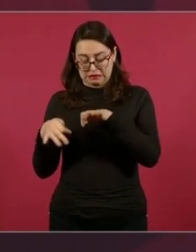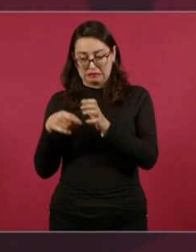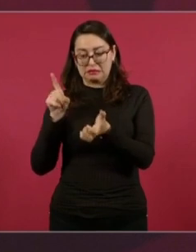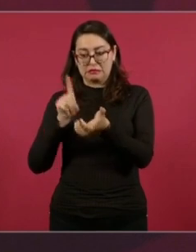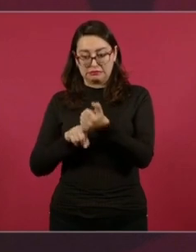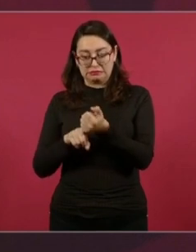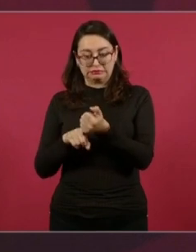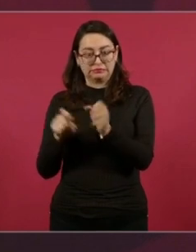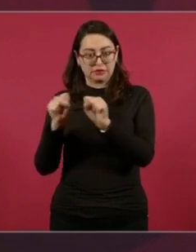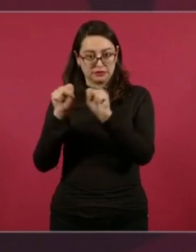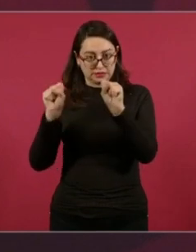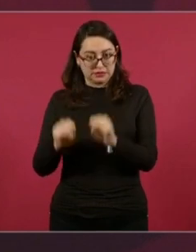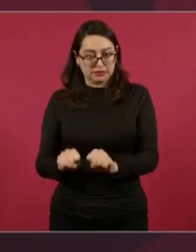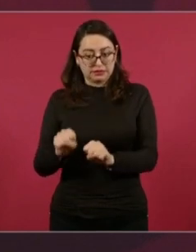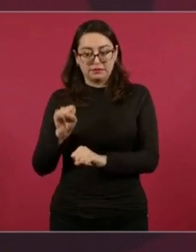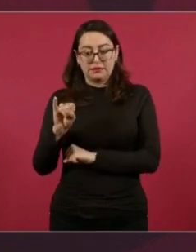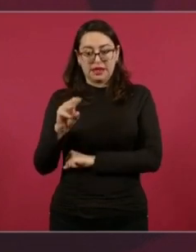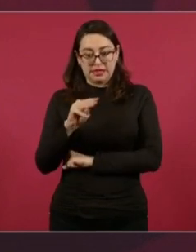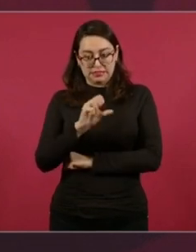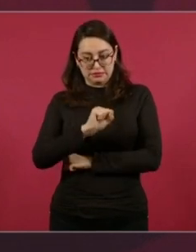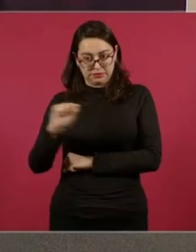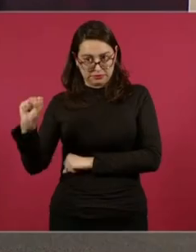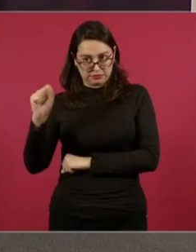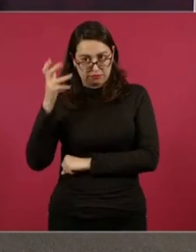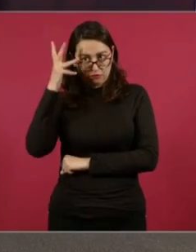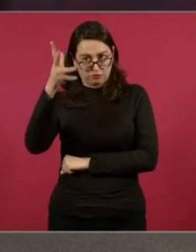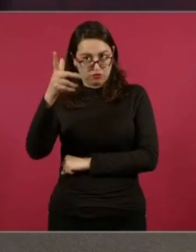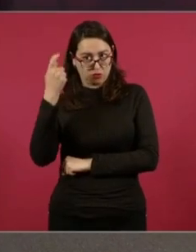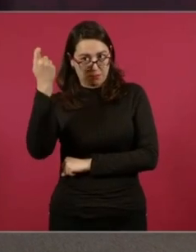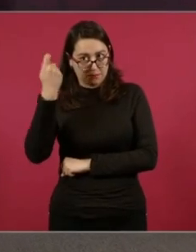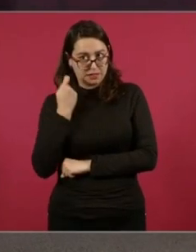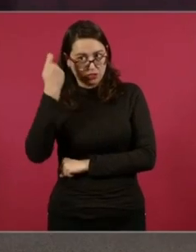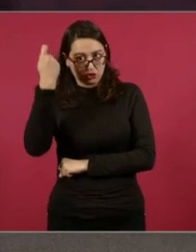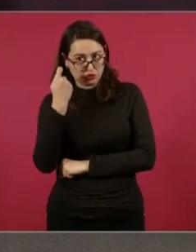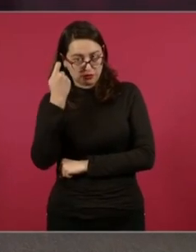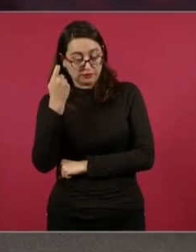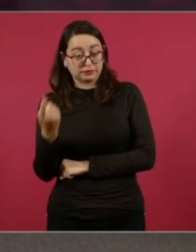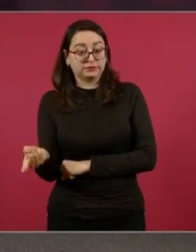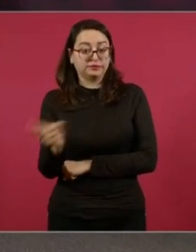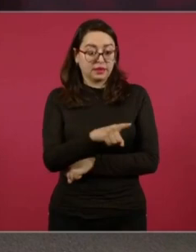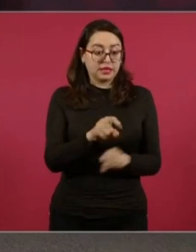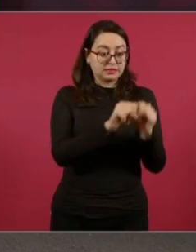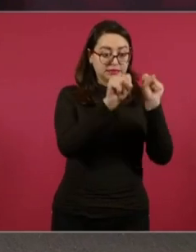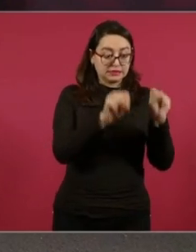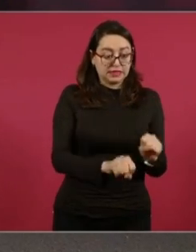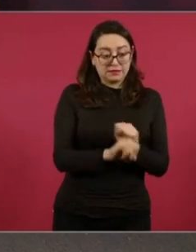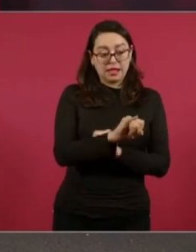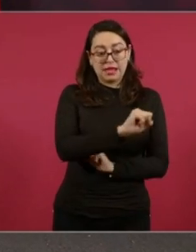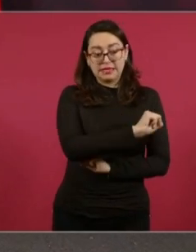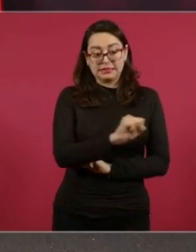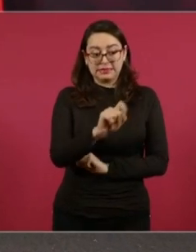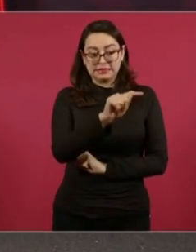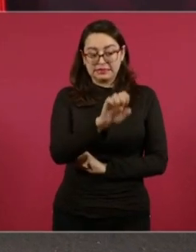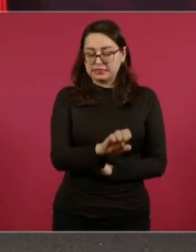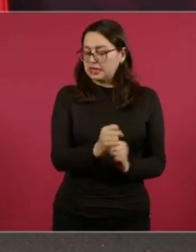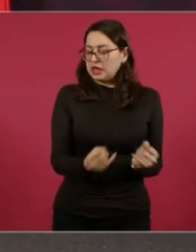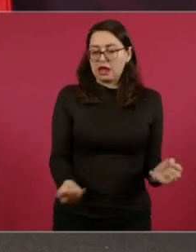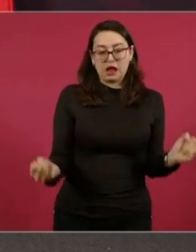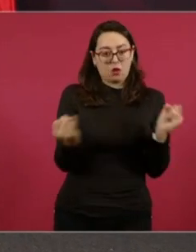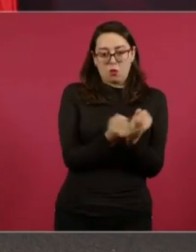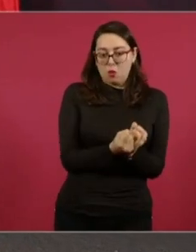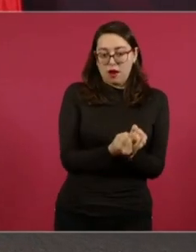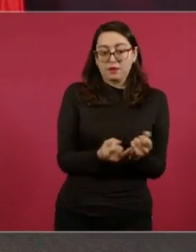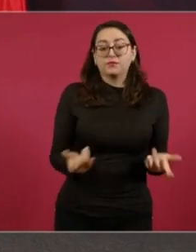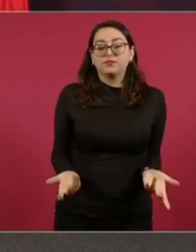Social, como para los que están en el ISSSTE, en los dos casos, porque